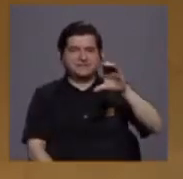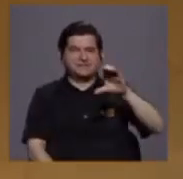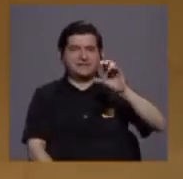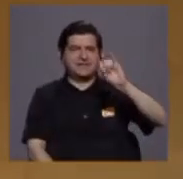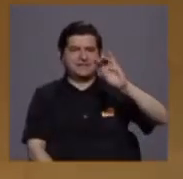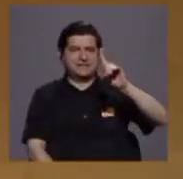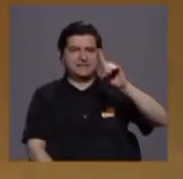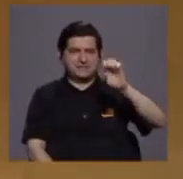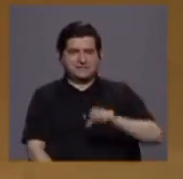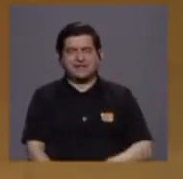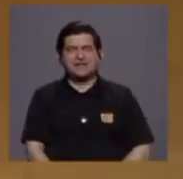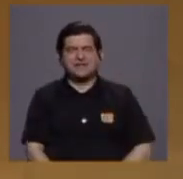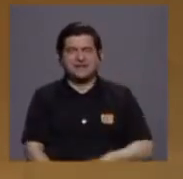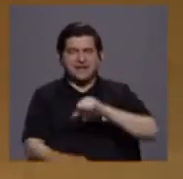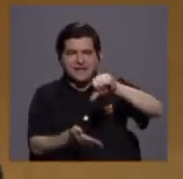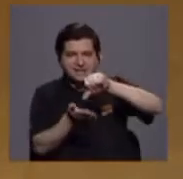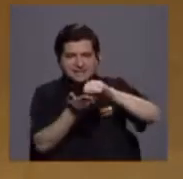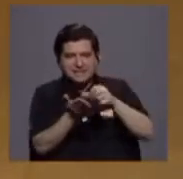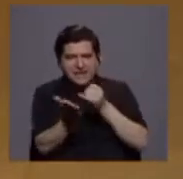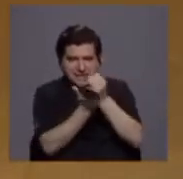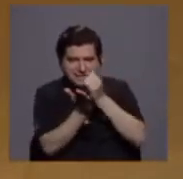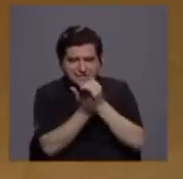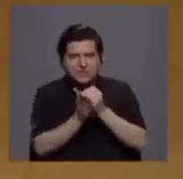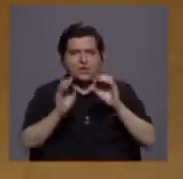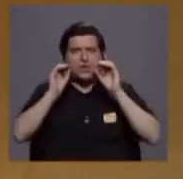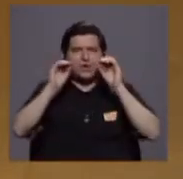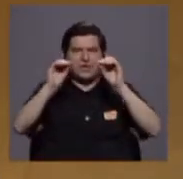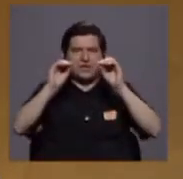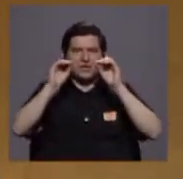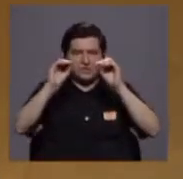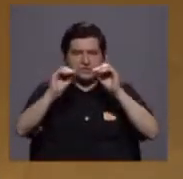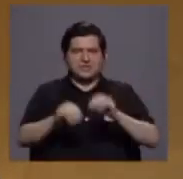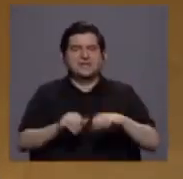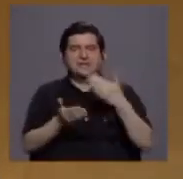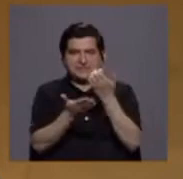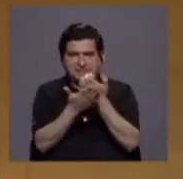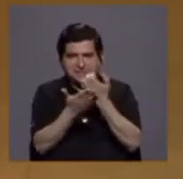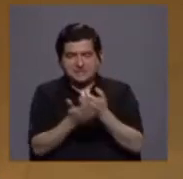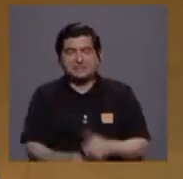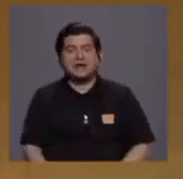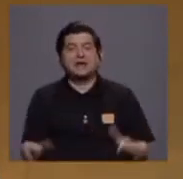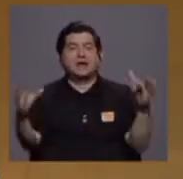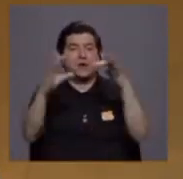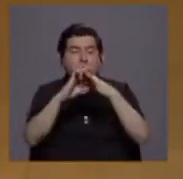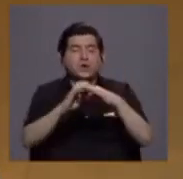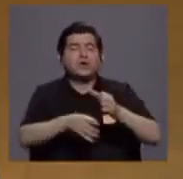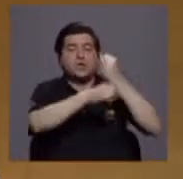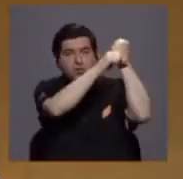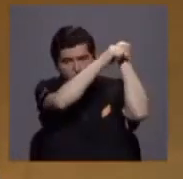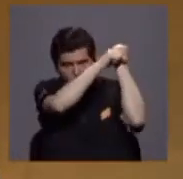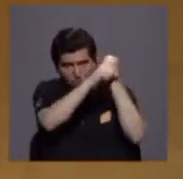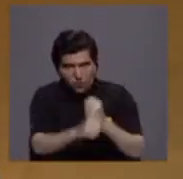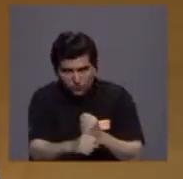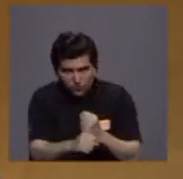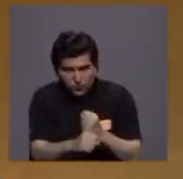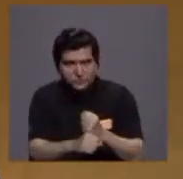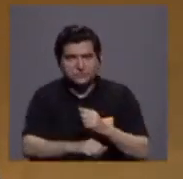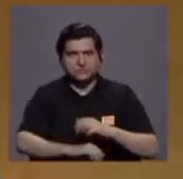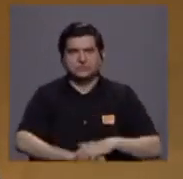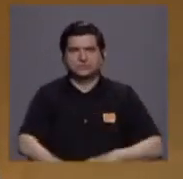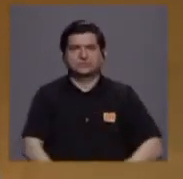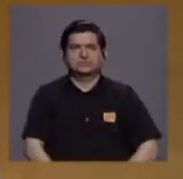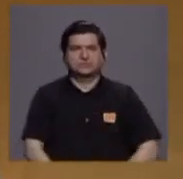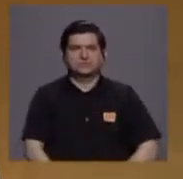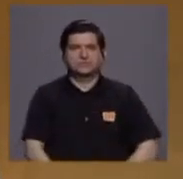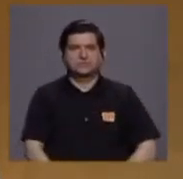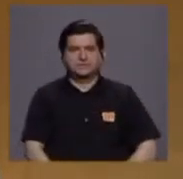Centro de Investigación y Docencia Económica, y acaba junto con la Fundación